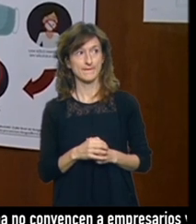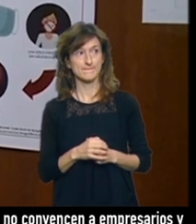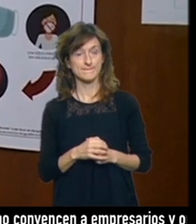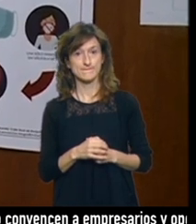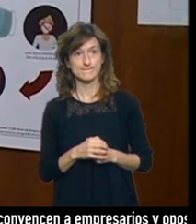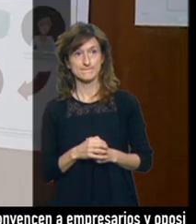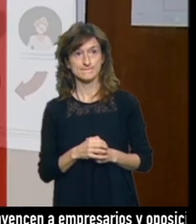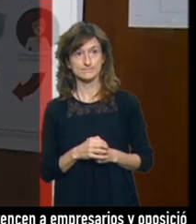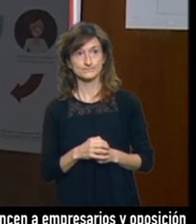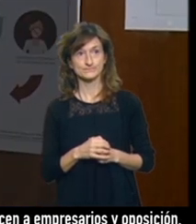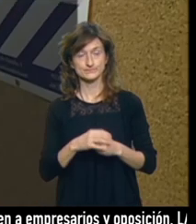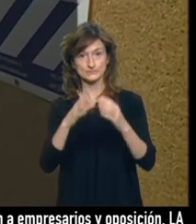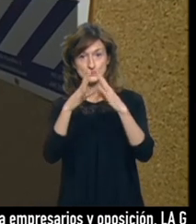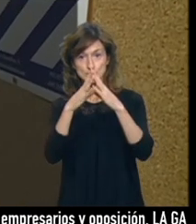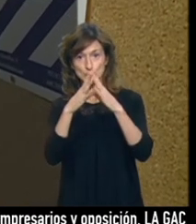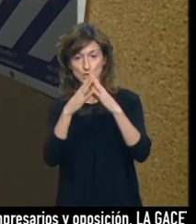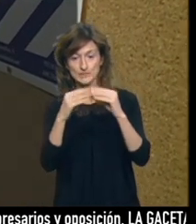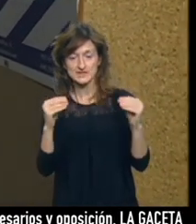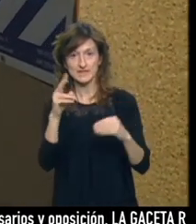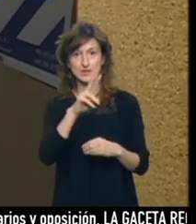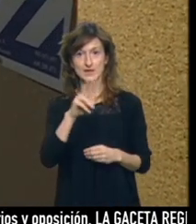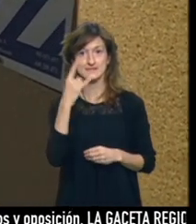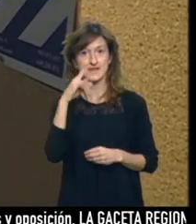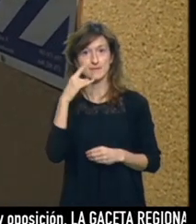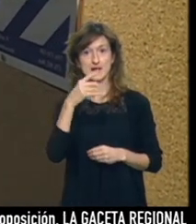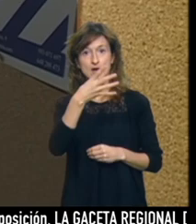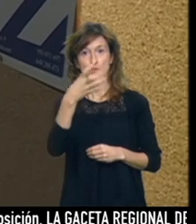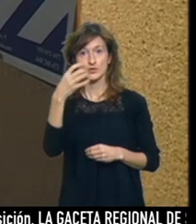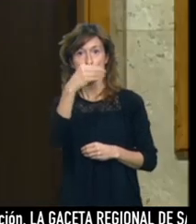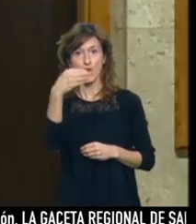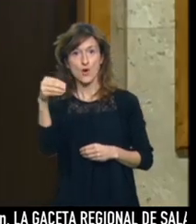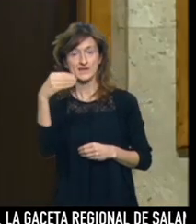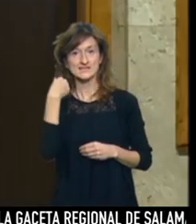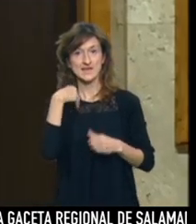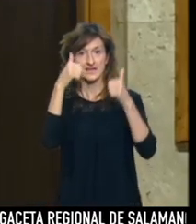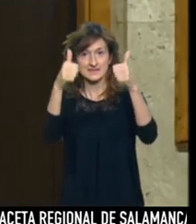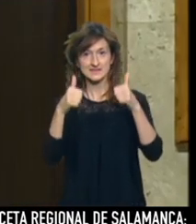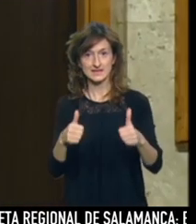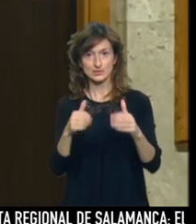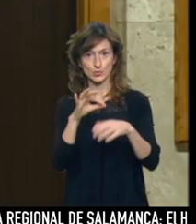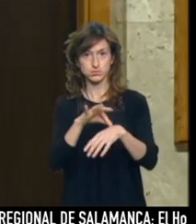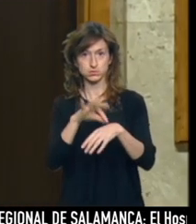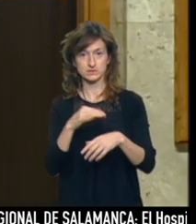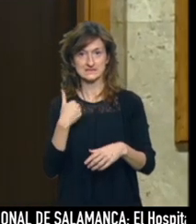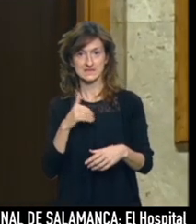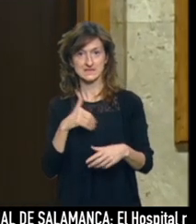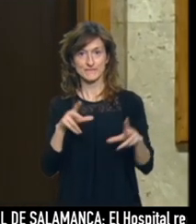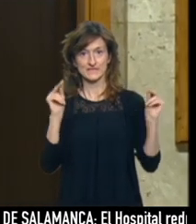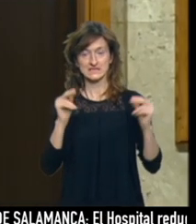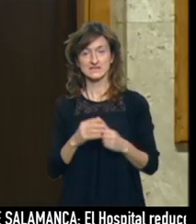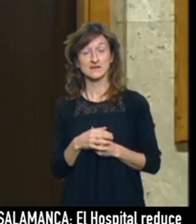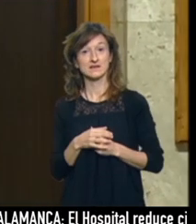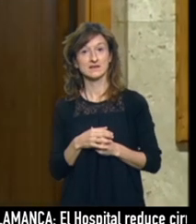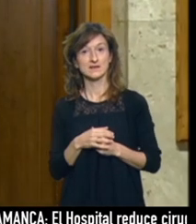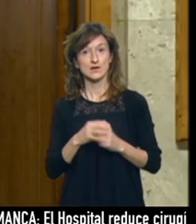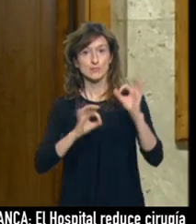En las universidades de Valladolid y Salamanca, este año 400 jóvenes han terminado la carrera de medicina. Es una de las cifras